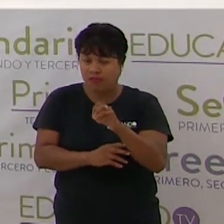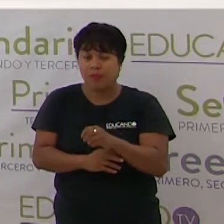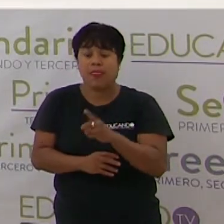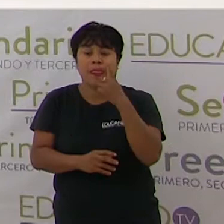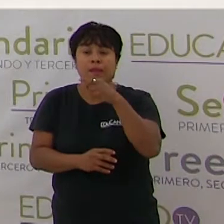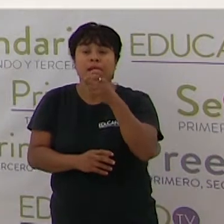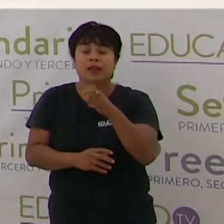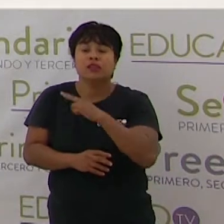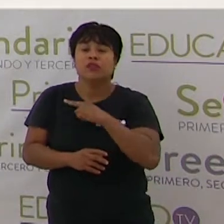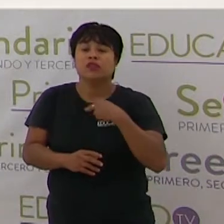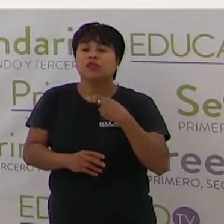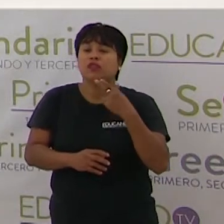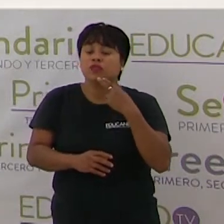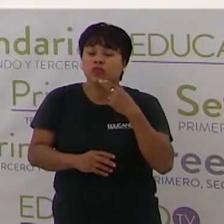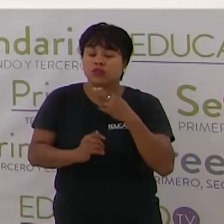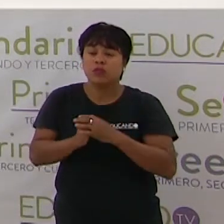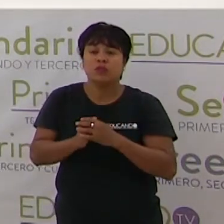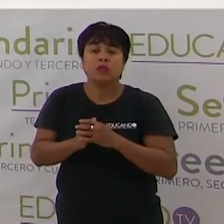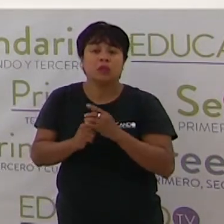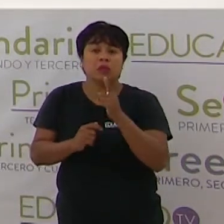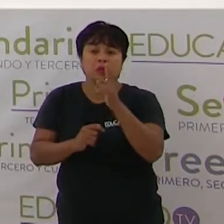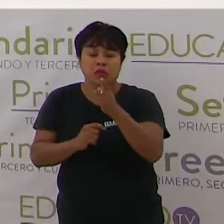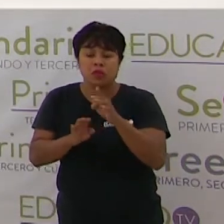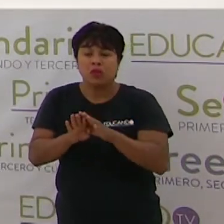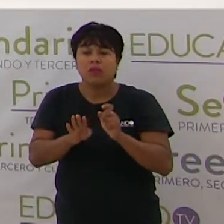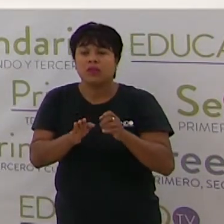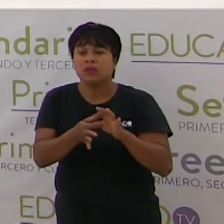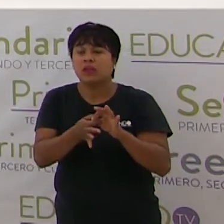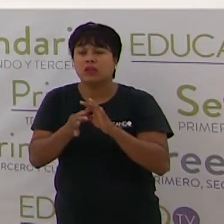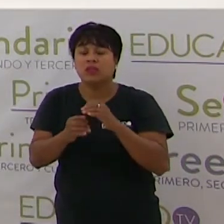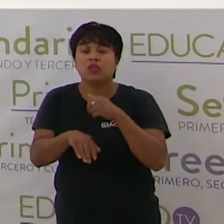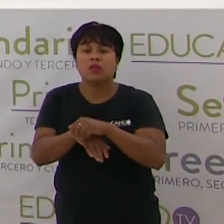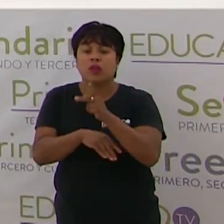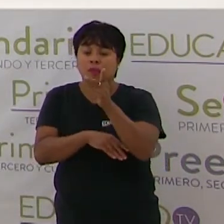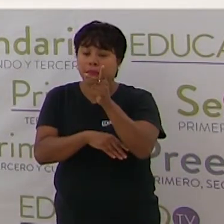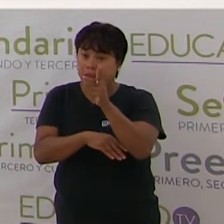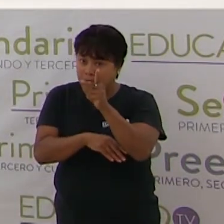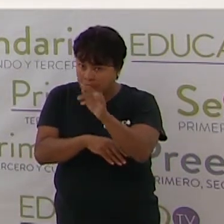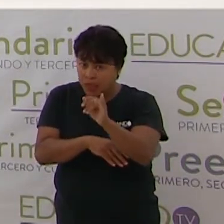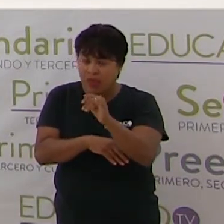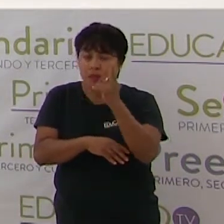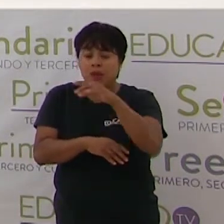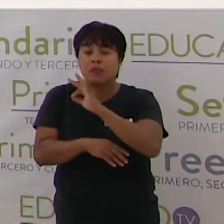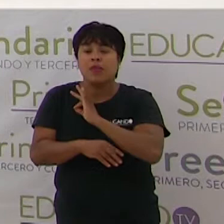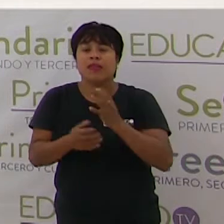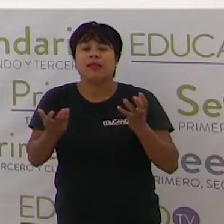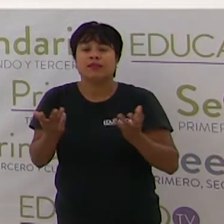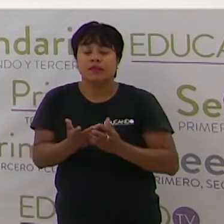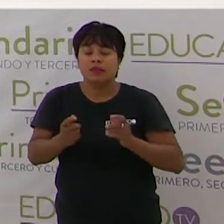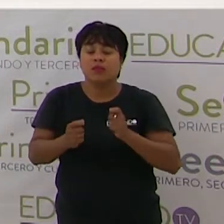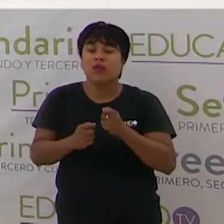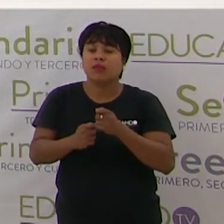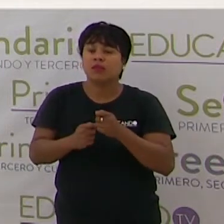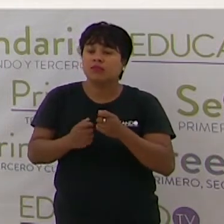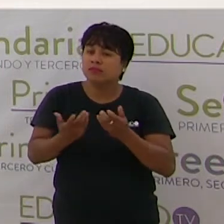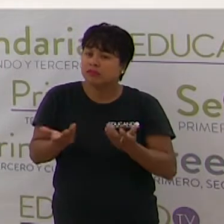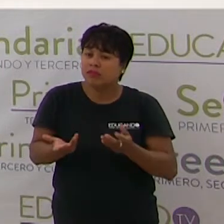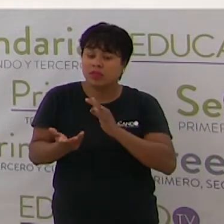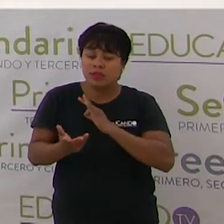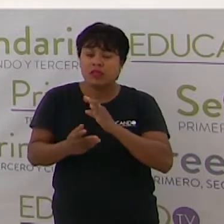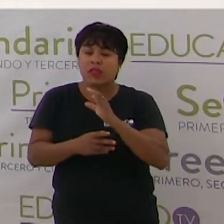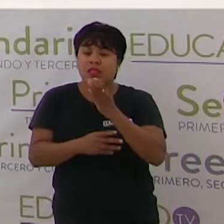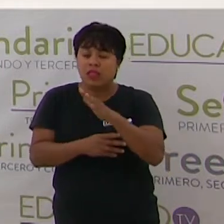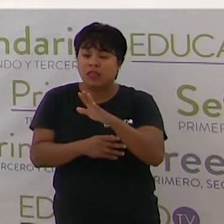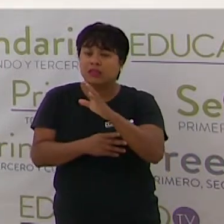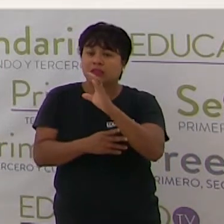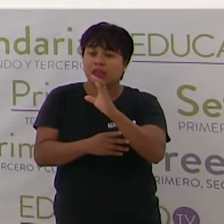pues utilizamos una relación que hay ahí, que es el número pi, para poder establecer que el diámetro era de 20 centímetros y el radio de 10 centímetros, con